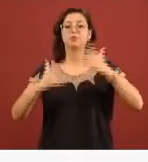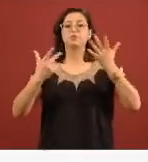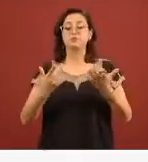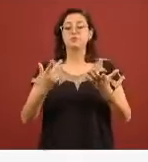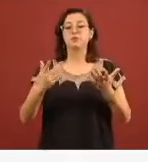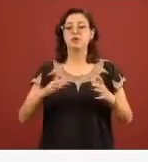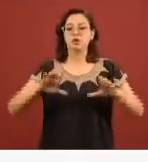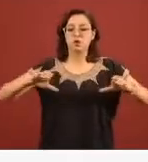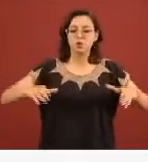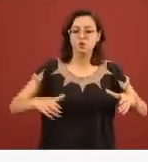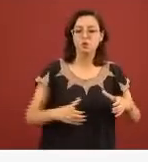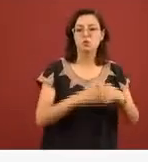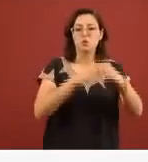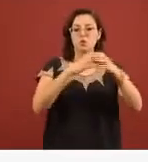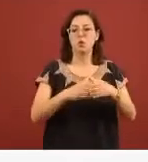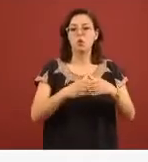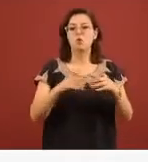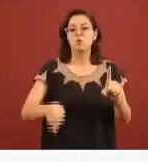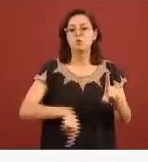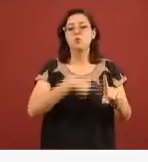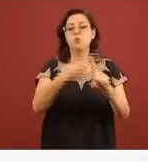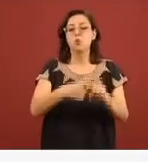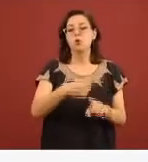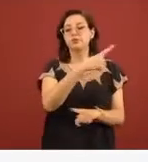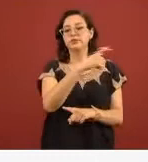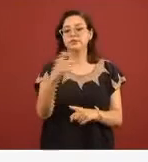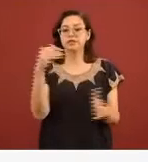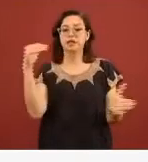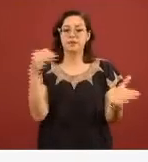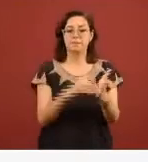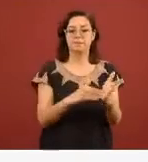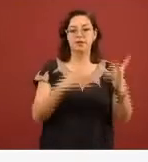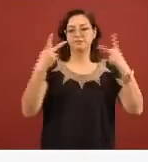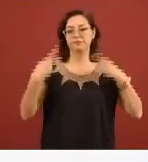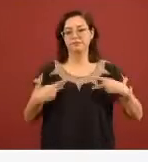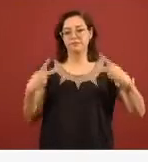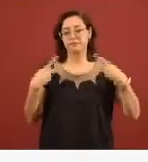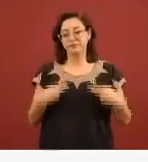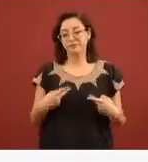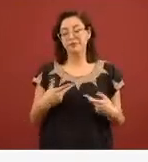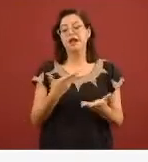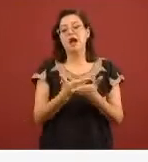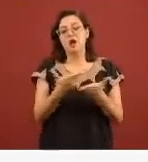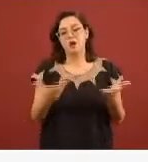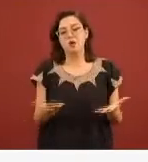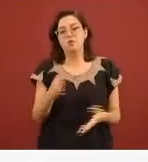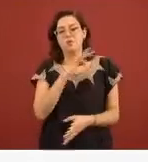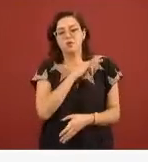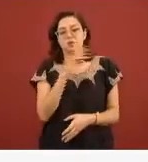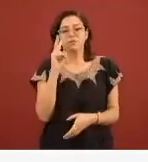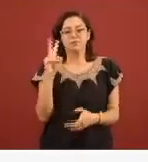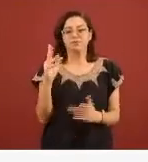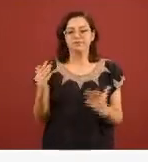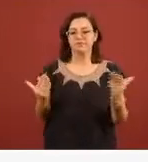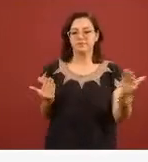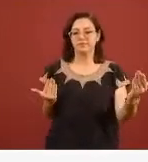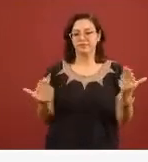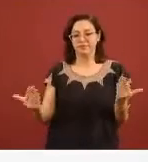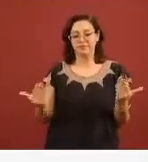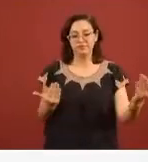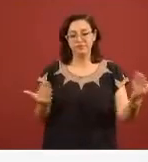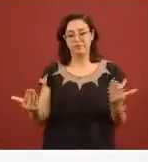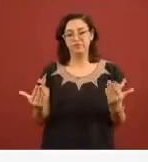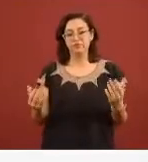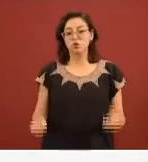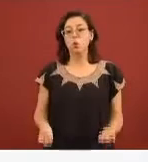de incidencia acumulada por cada 100.000 habitantes, en donde podemos ahora sí realizar una comparación en